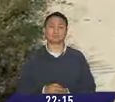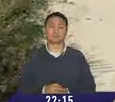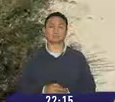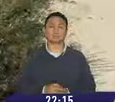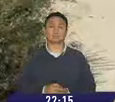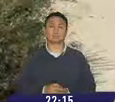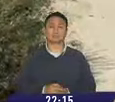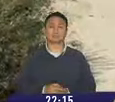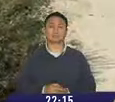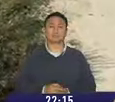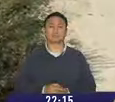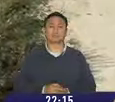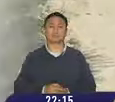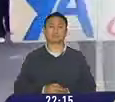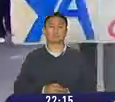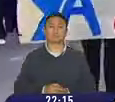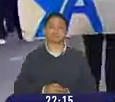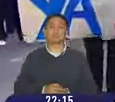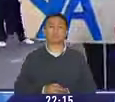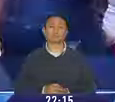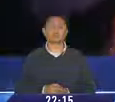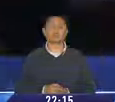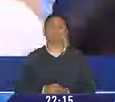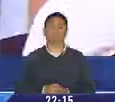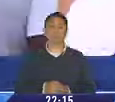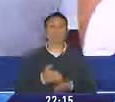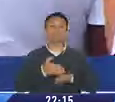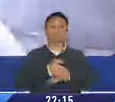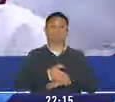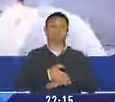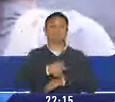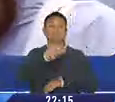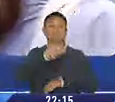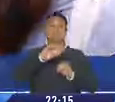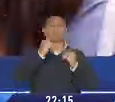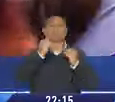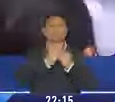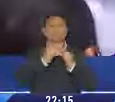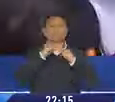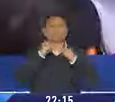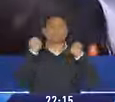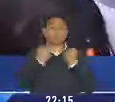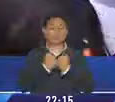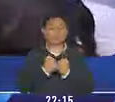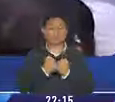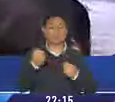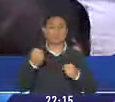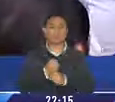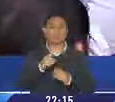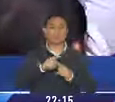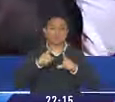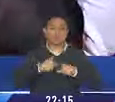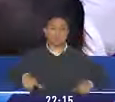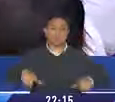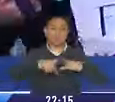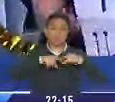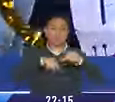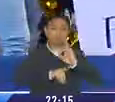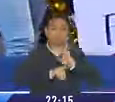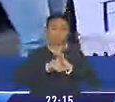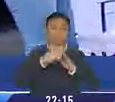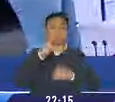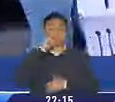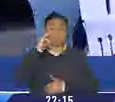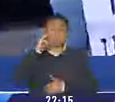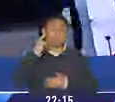Richard Ceballos. Más adelante, miembros de organizaciones sociales que trabajan en distintos centros de desarrollo infantil